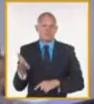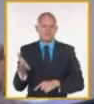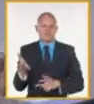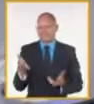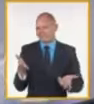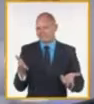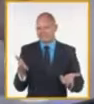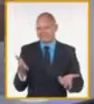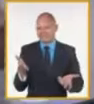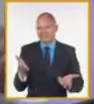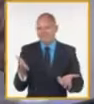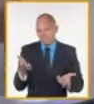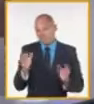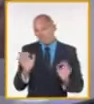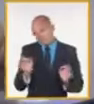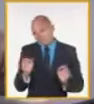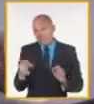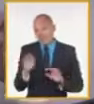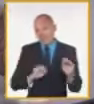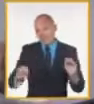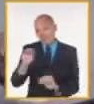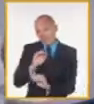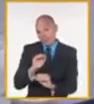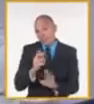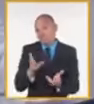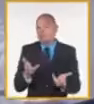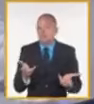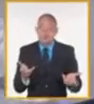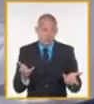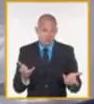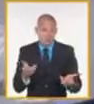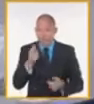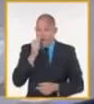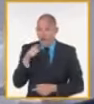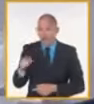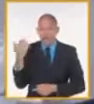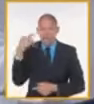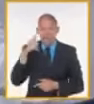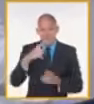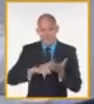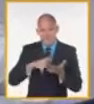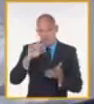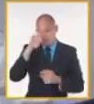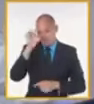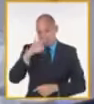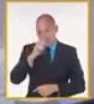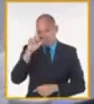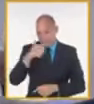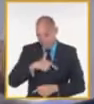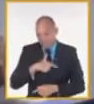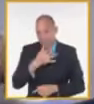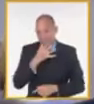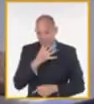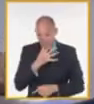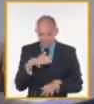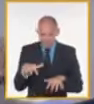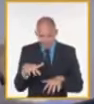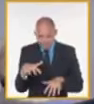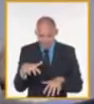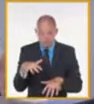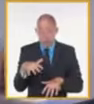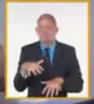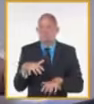voluntad política me dio en este caso para que este señor fuera liberado este terrorista aparente y supuestamente cuando se